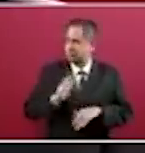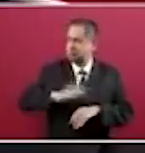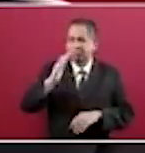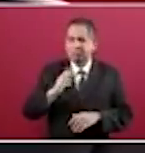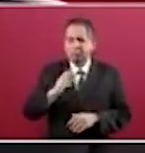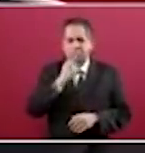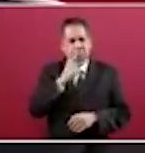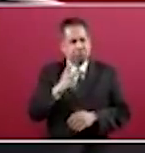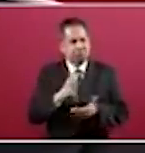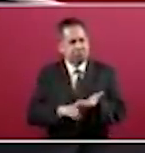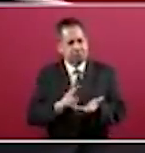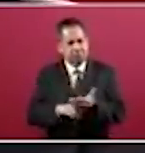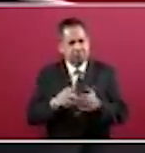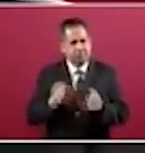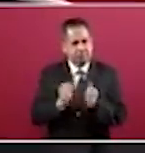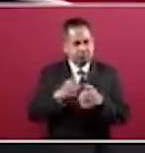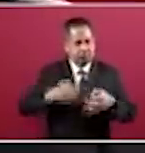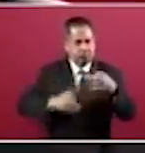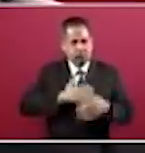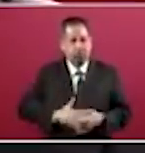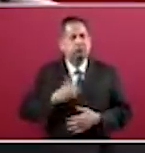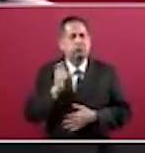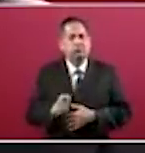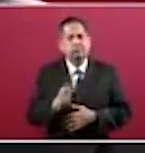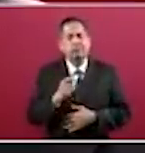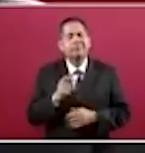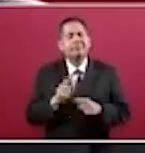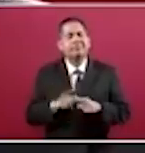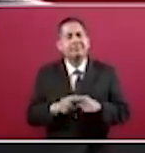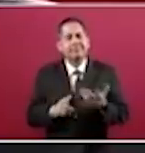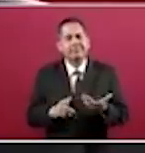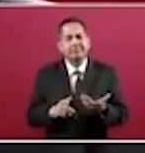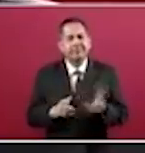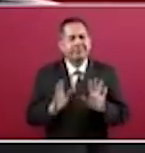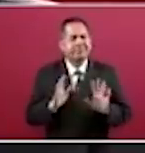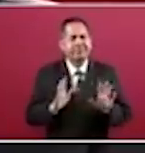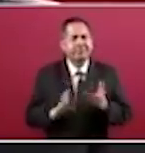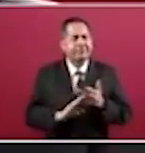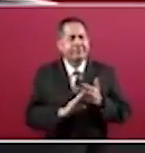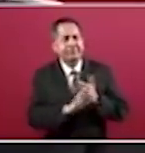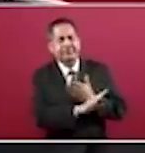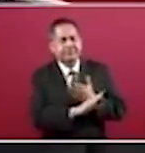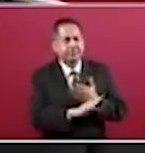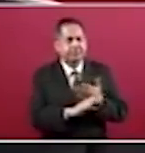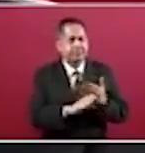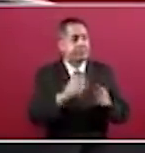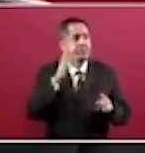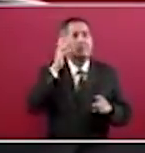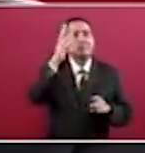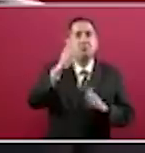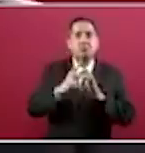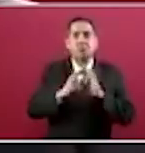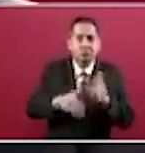más sustento en cuanto a justicia, es evitar los delitos del futuro.